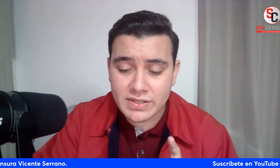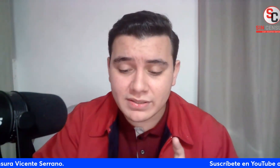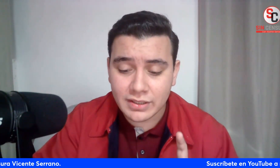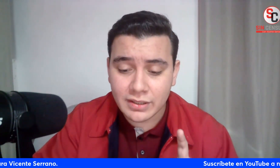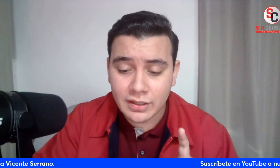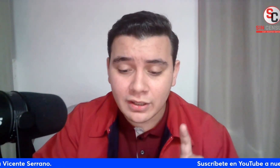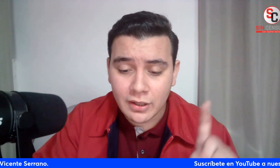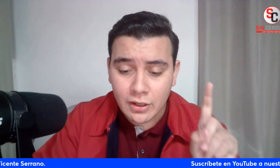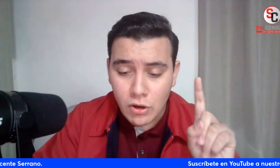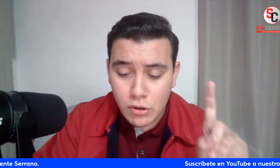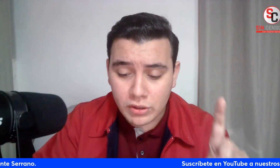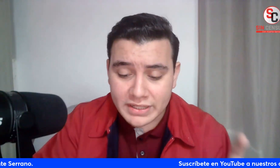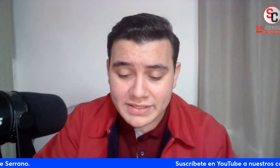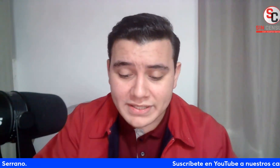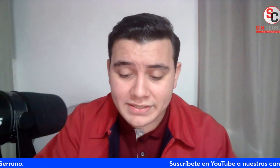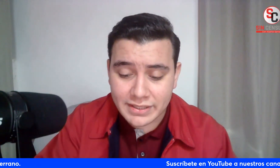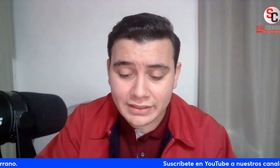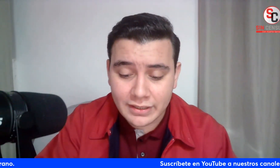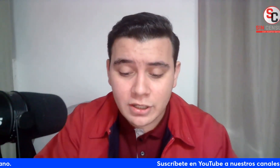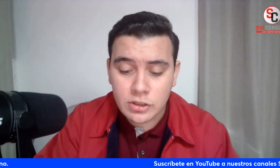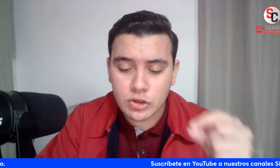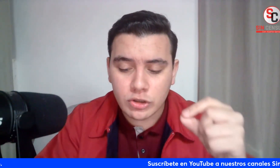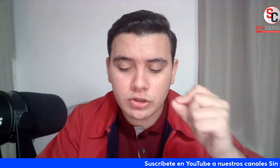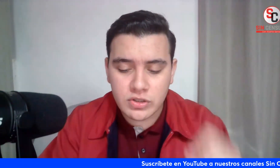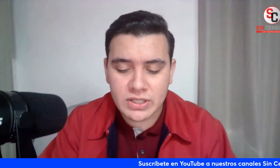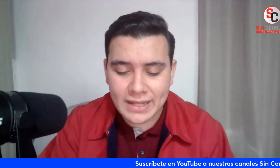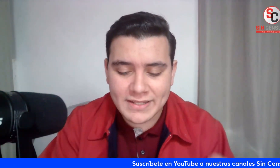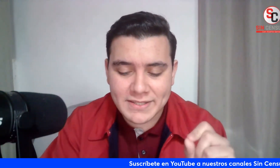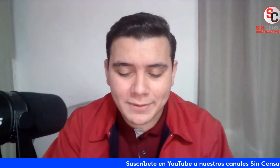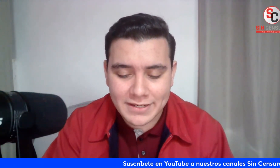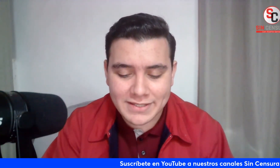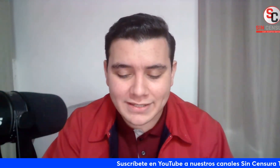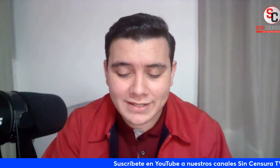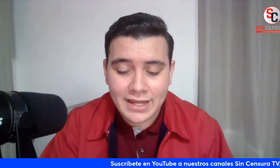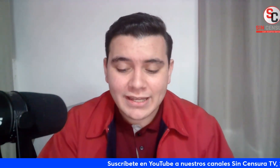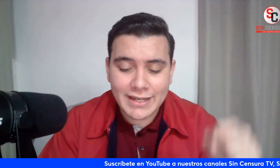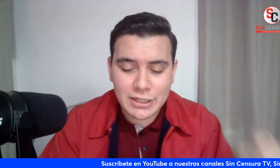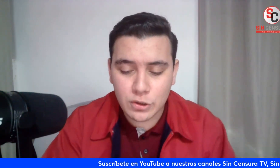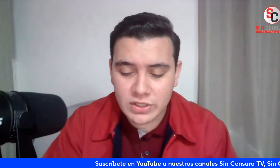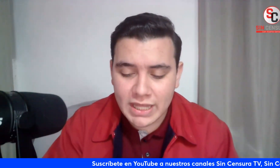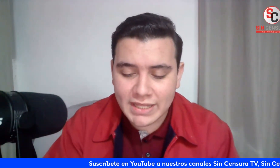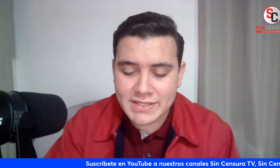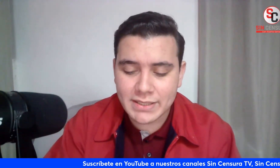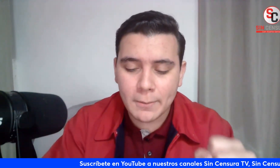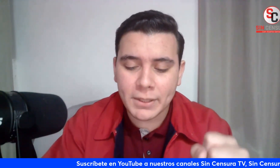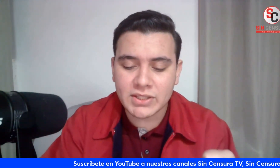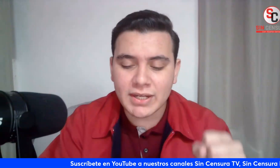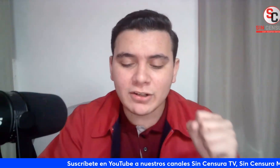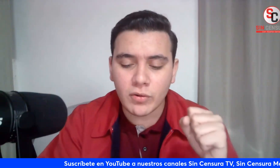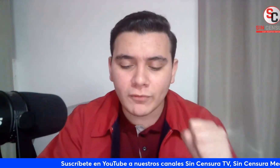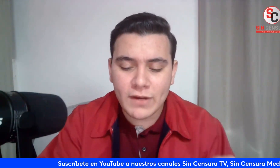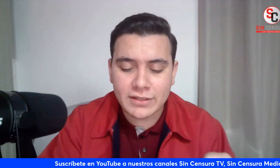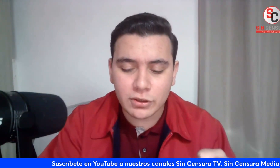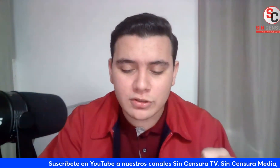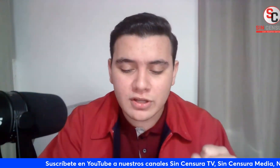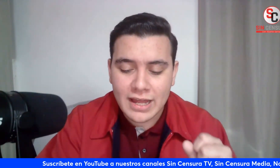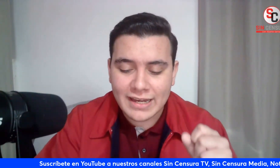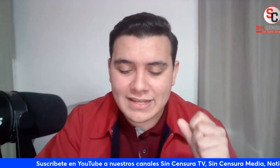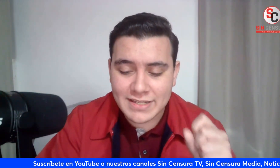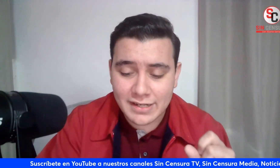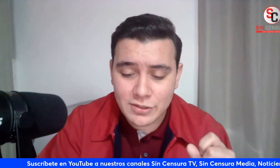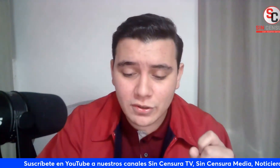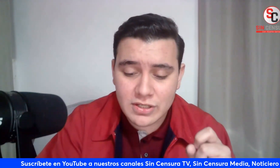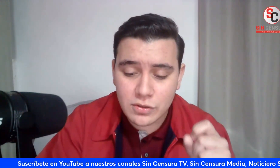no existe. Lo que existen son sociedades diversas y las sociedades siempre tienen